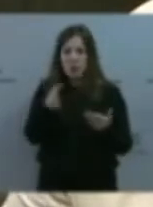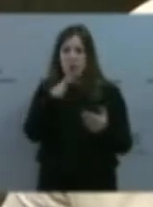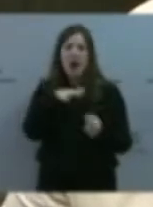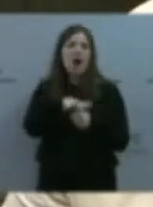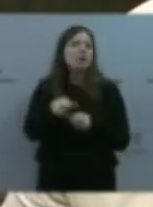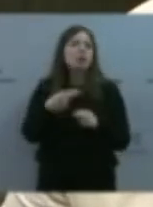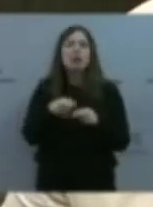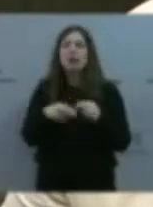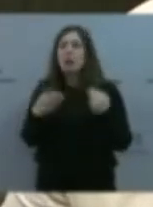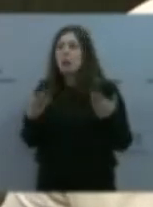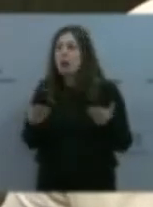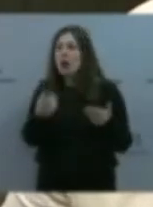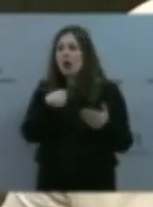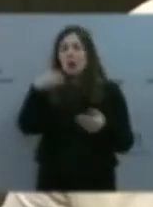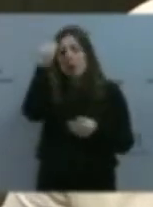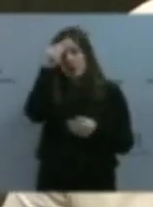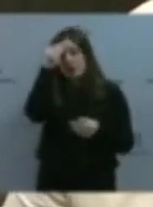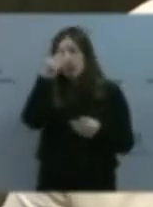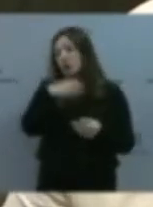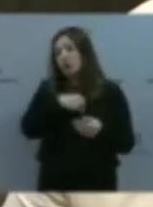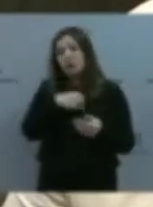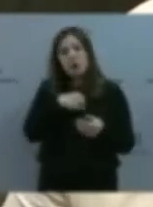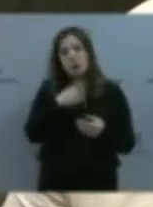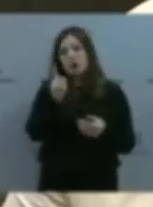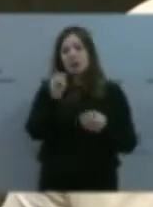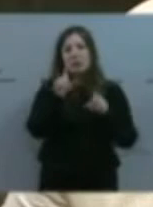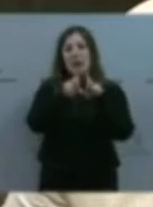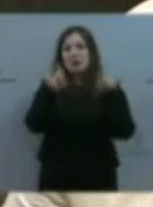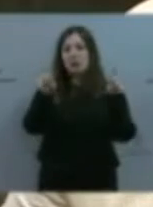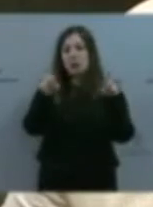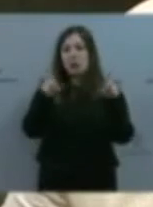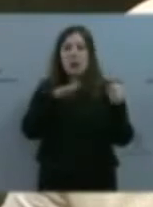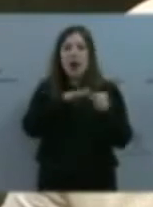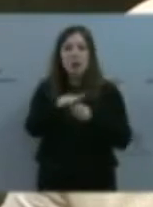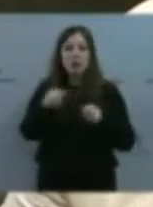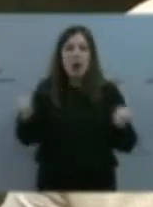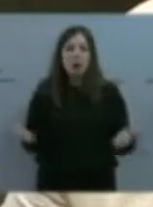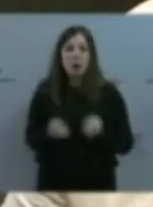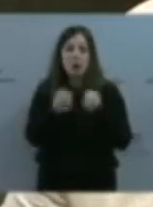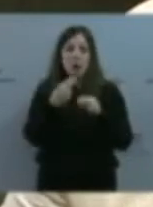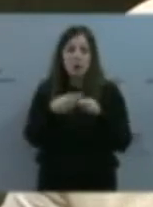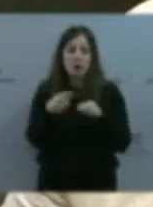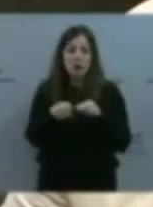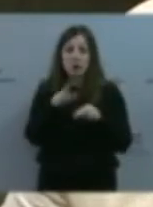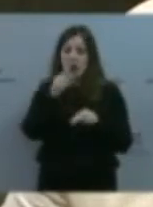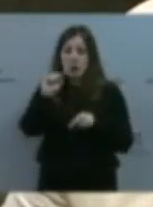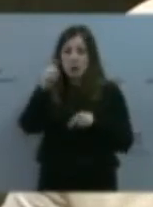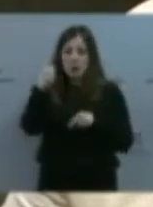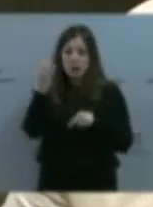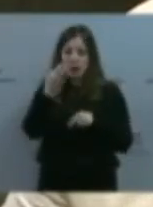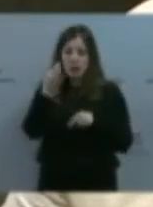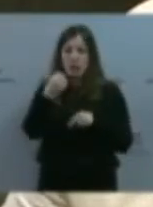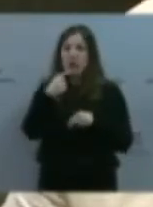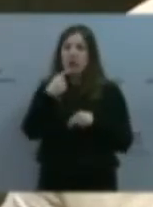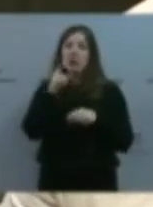a la institución el ámbito de actuación de lo político. En primer lugar, porque no se reduce a la institución el espacio de influencia